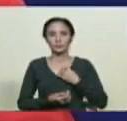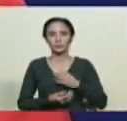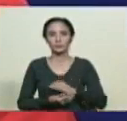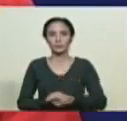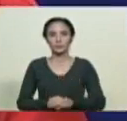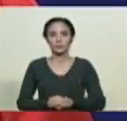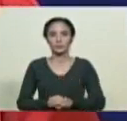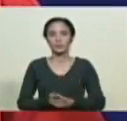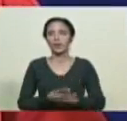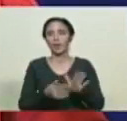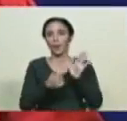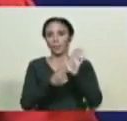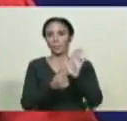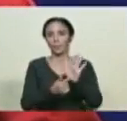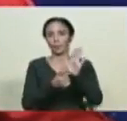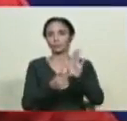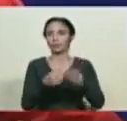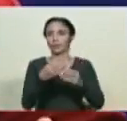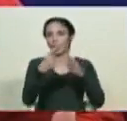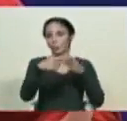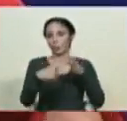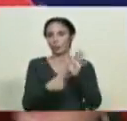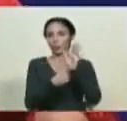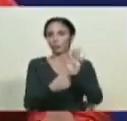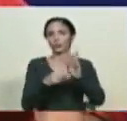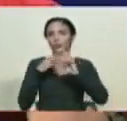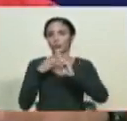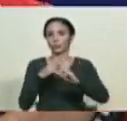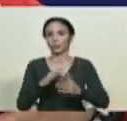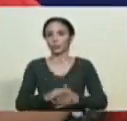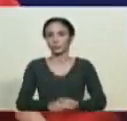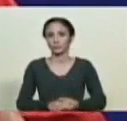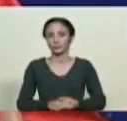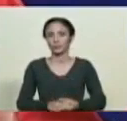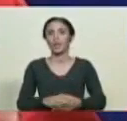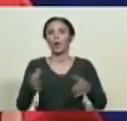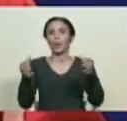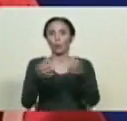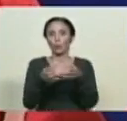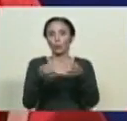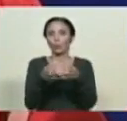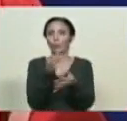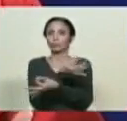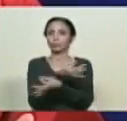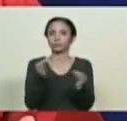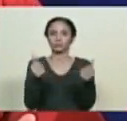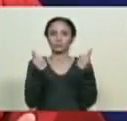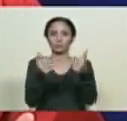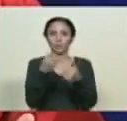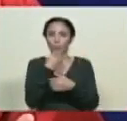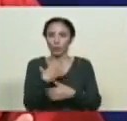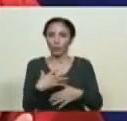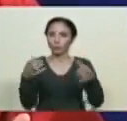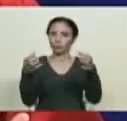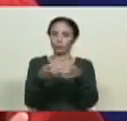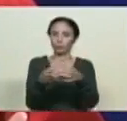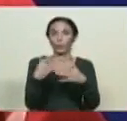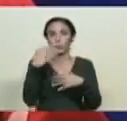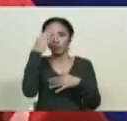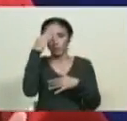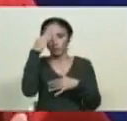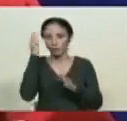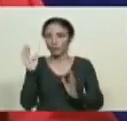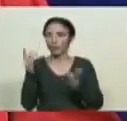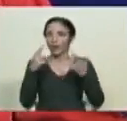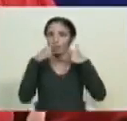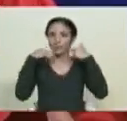Estoy mostrándole unas cosas aquí de resultados. Nosotros tenemos un equipo de verdad muy bueno que nos dice y nos da razones para